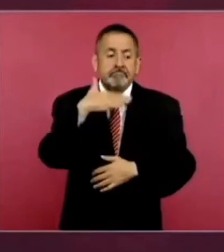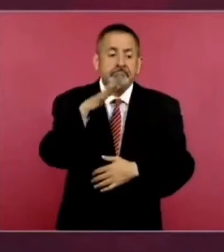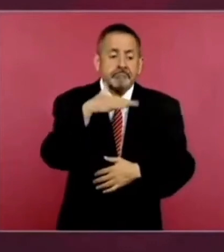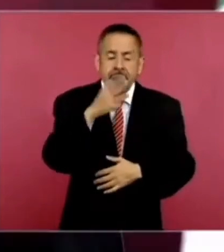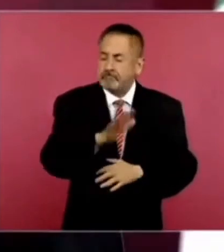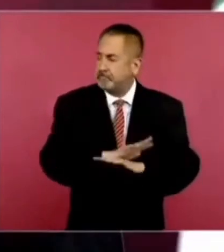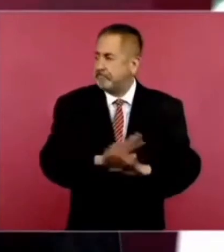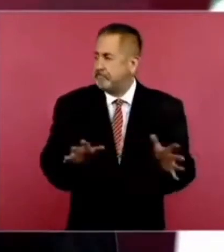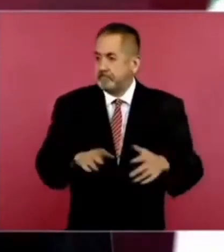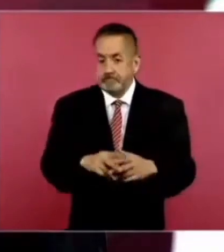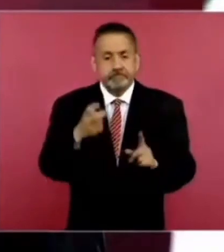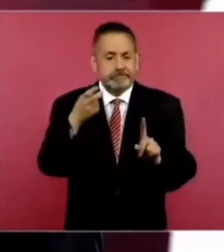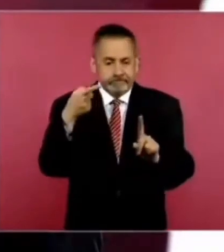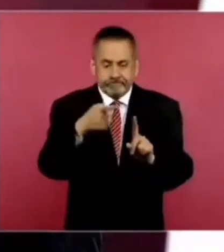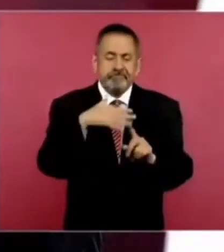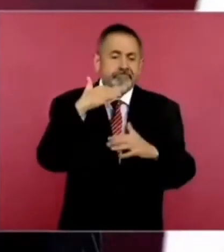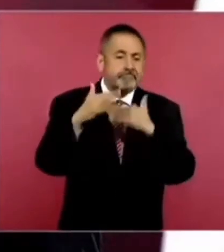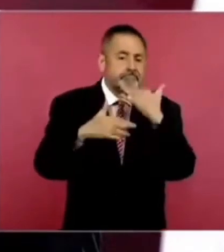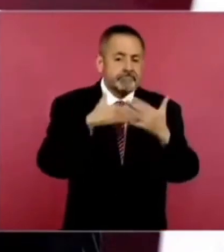la corrupción.